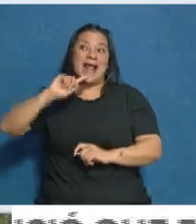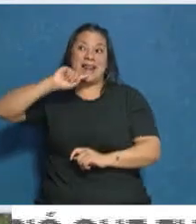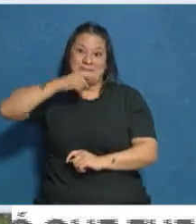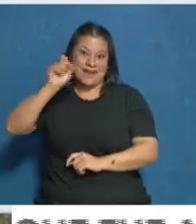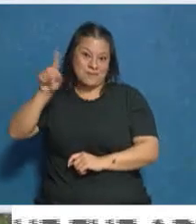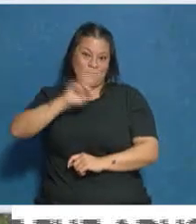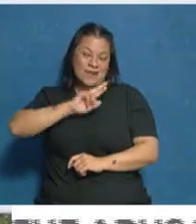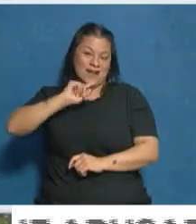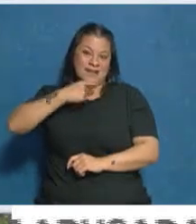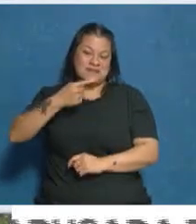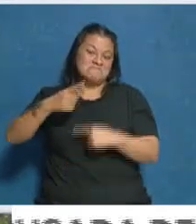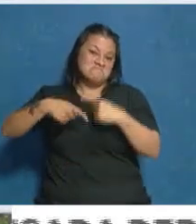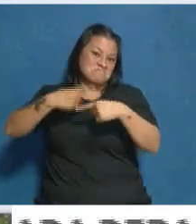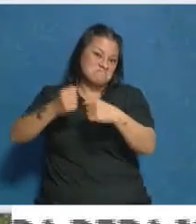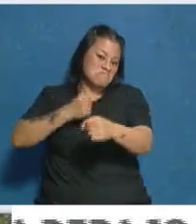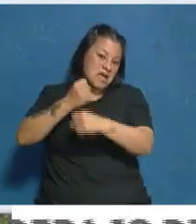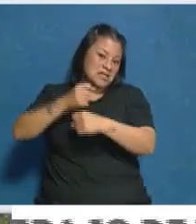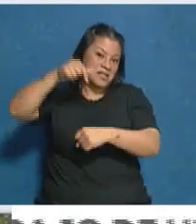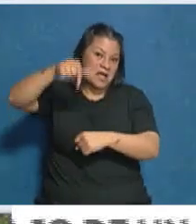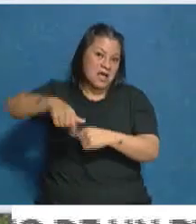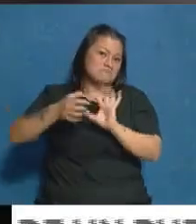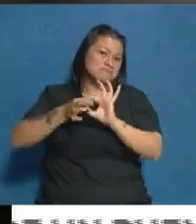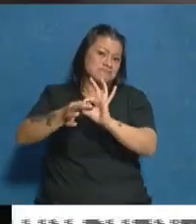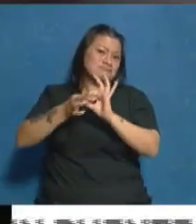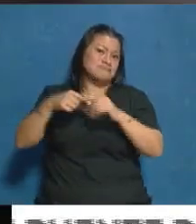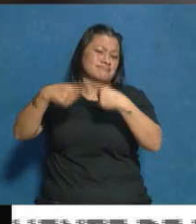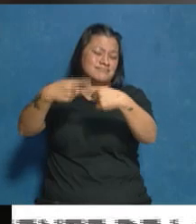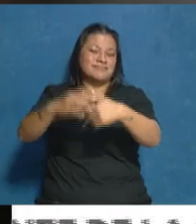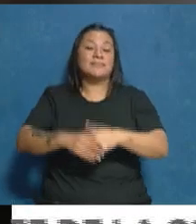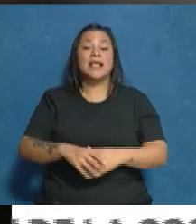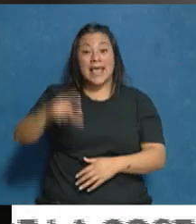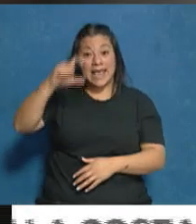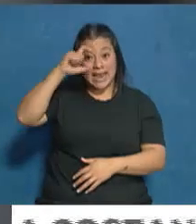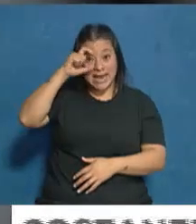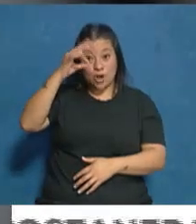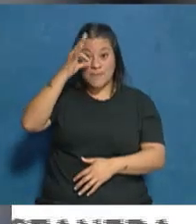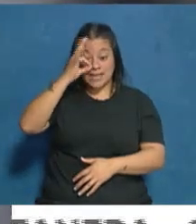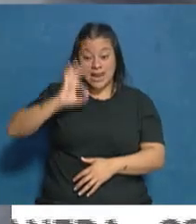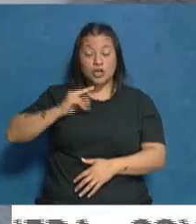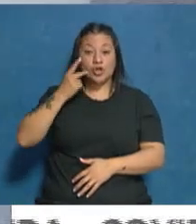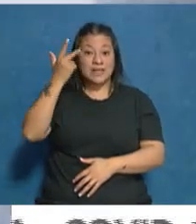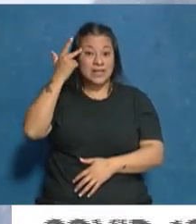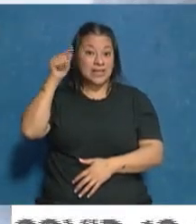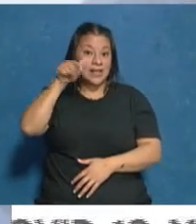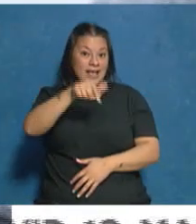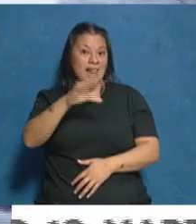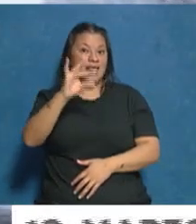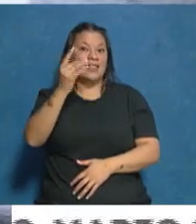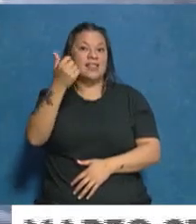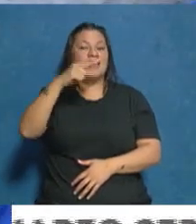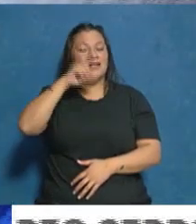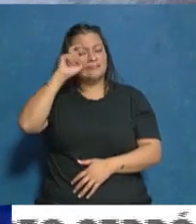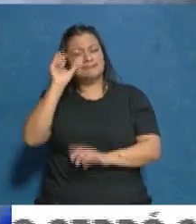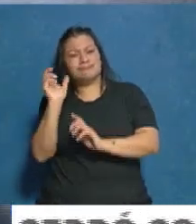y bueno, continuamos hasta el día de hoy el vínculo. El 20 de enero de 2018, Dante fue trasplantado.